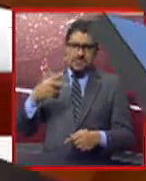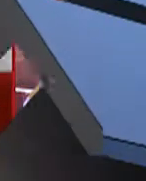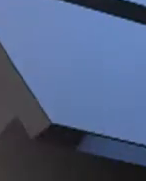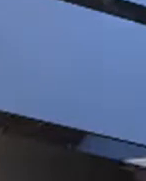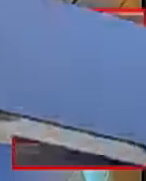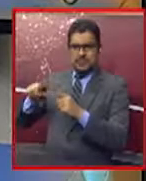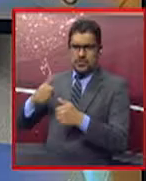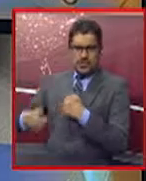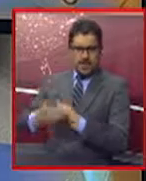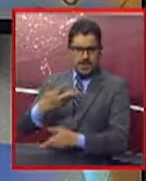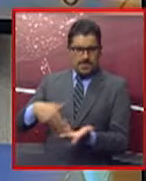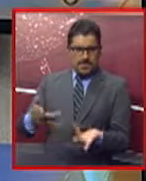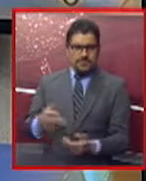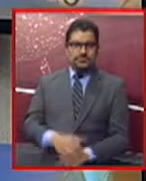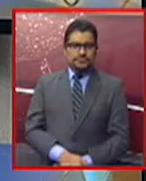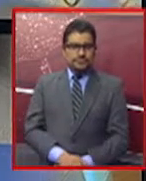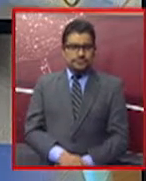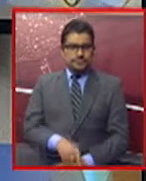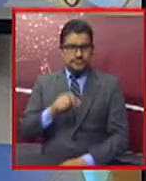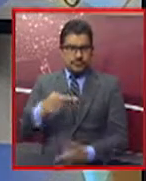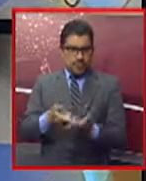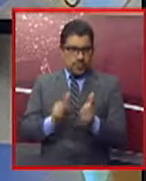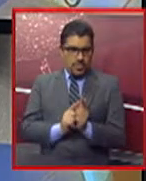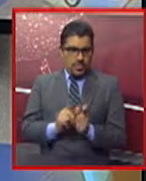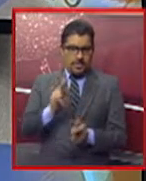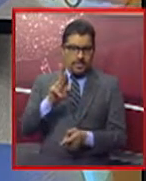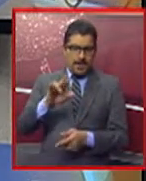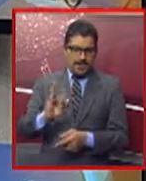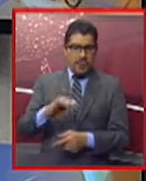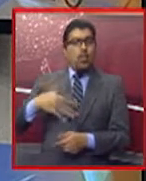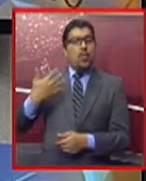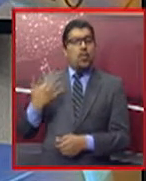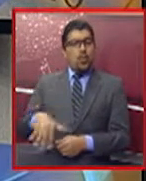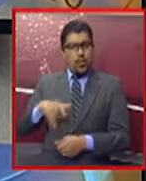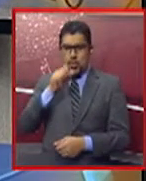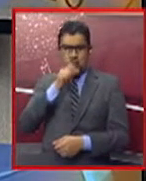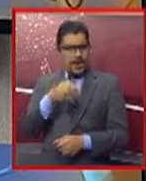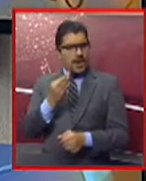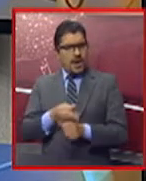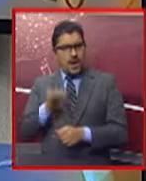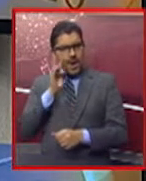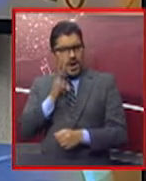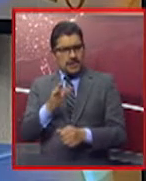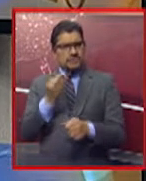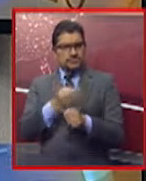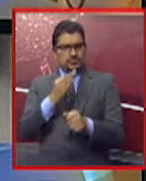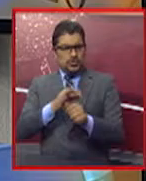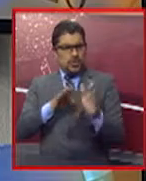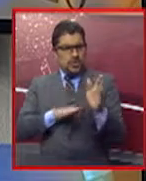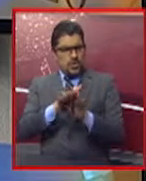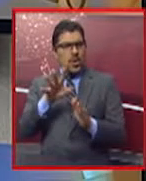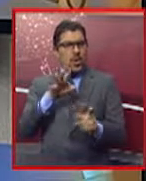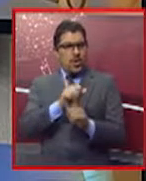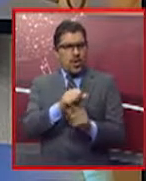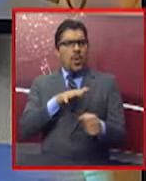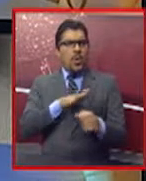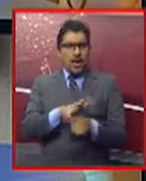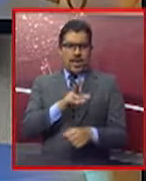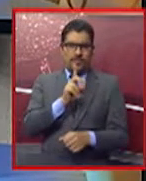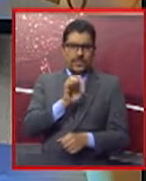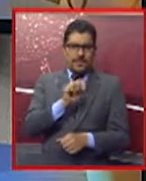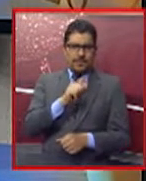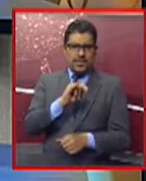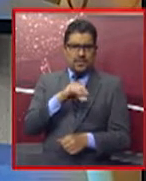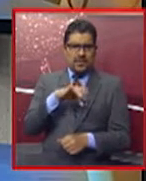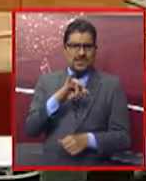competitividad. Finalmente, el grupo parlamentario del PRI reiteró que uno de los logros de la política fiscal ha sido la despetrolización en los